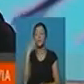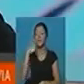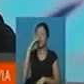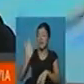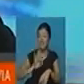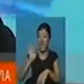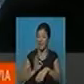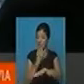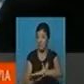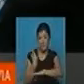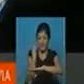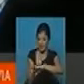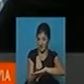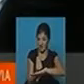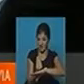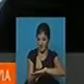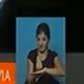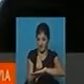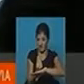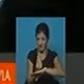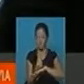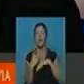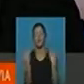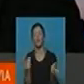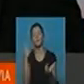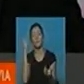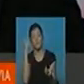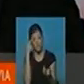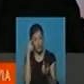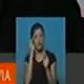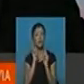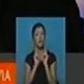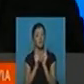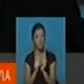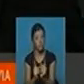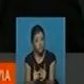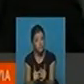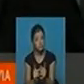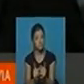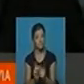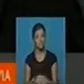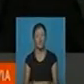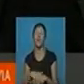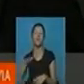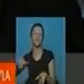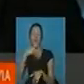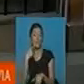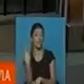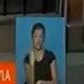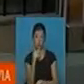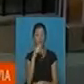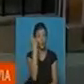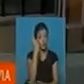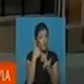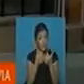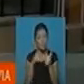Bolivia. Entonces, esta idea de la continuación o la perpetuidad, digamos, tiene rechazos. La economía funciona bien,